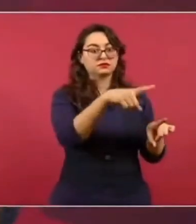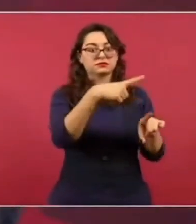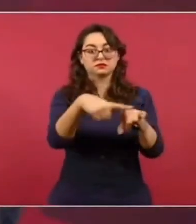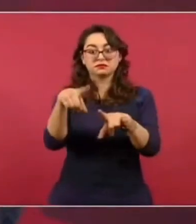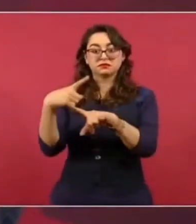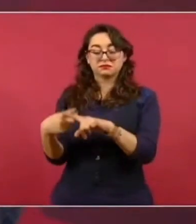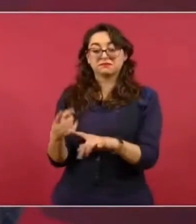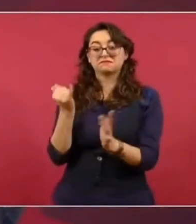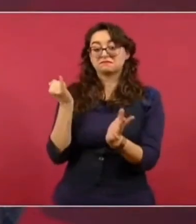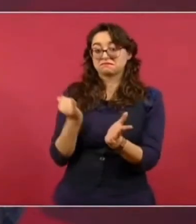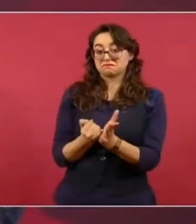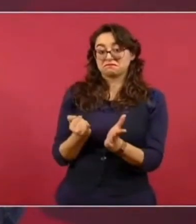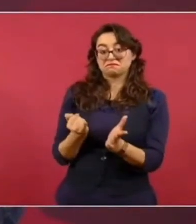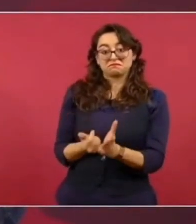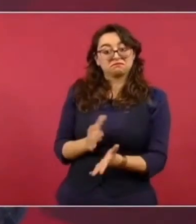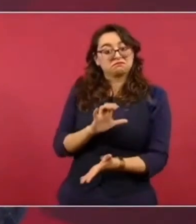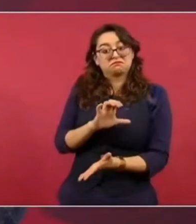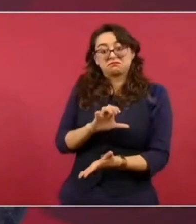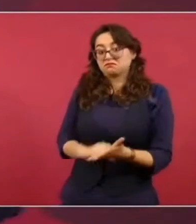impuestos,